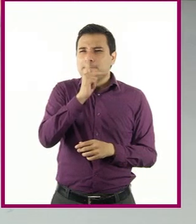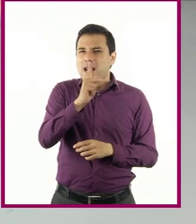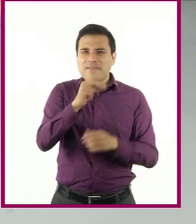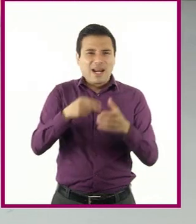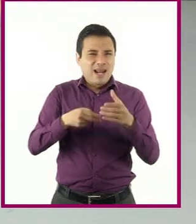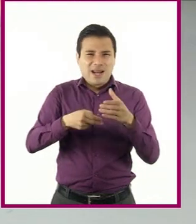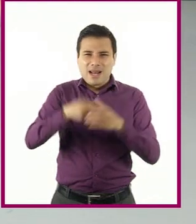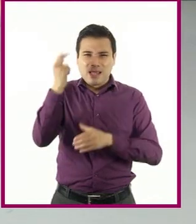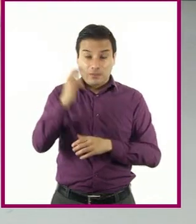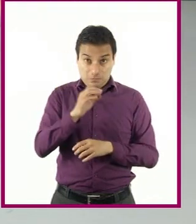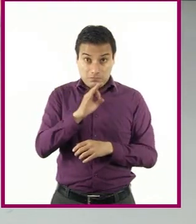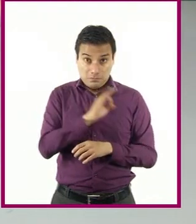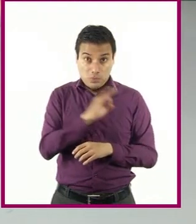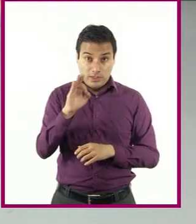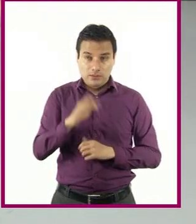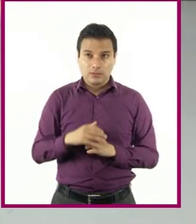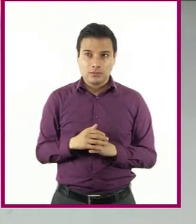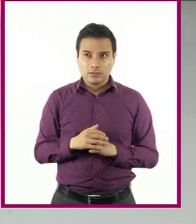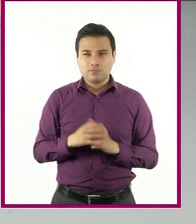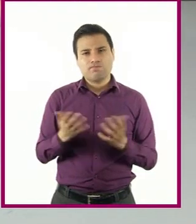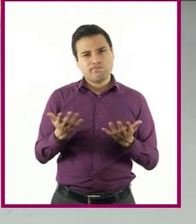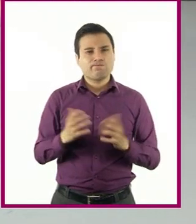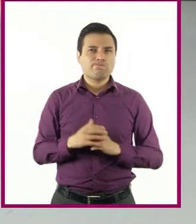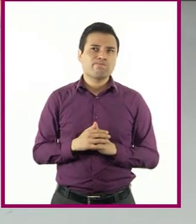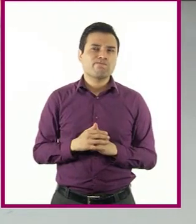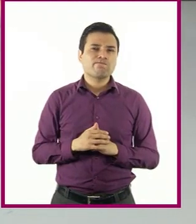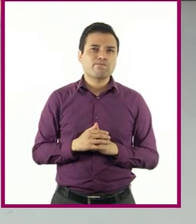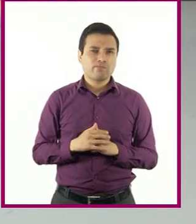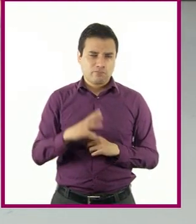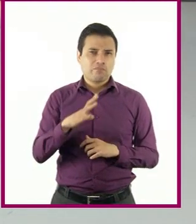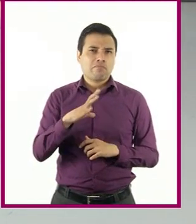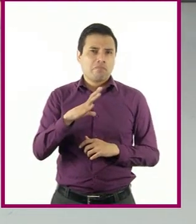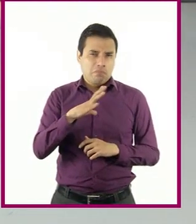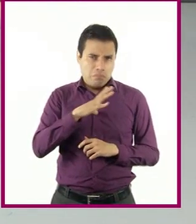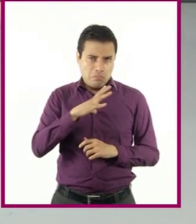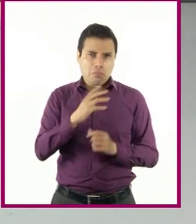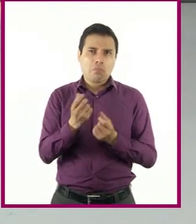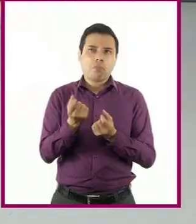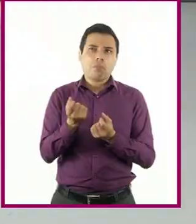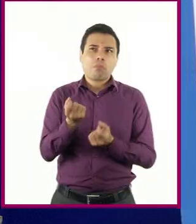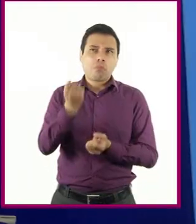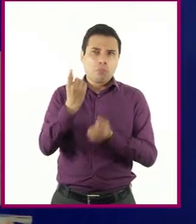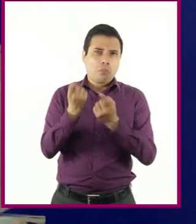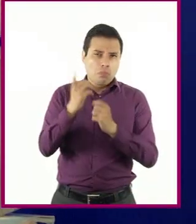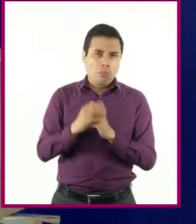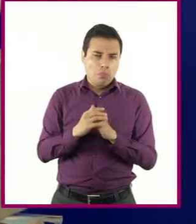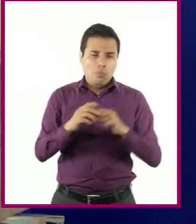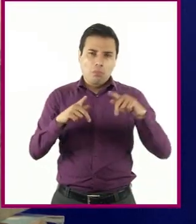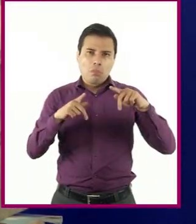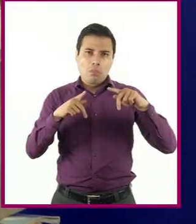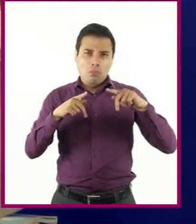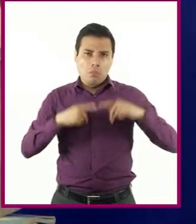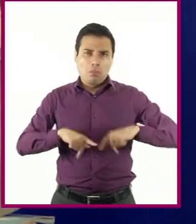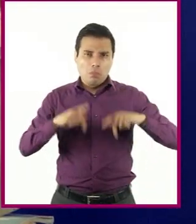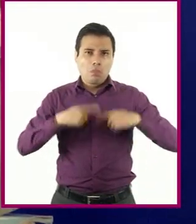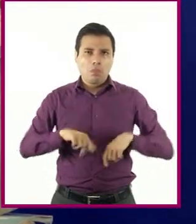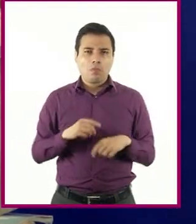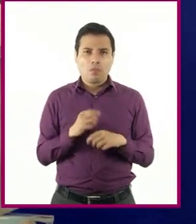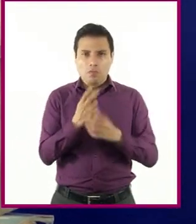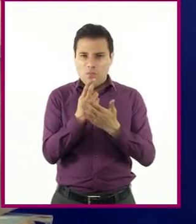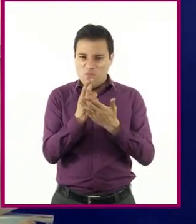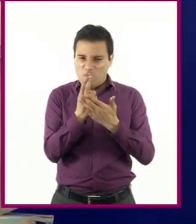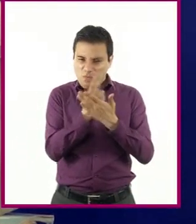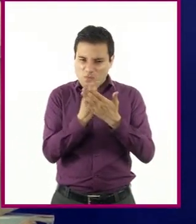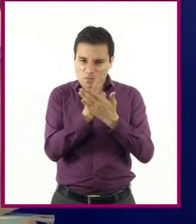el arte secuencial. Hay innumerables ejemplos de experimentos donde los autores y dibujantes logran tanta